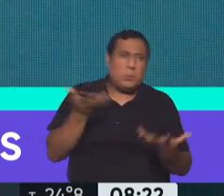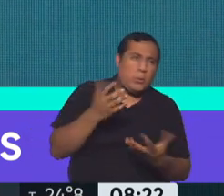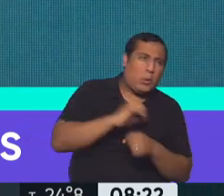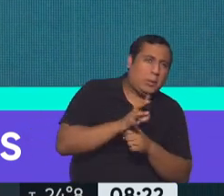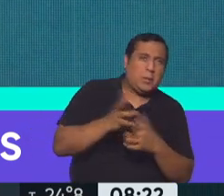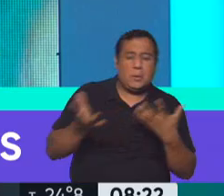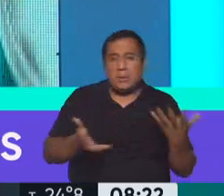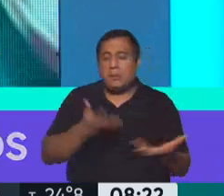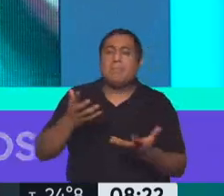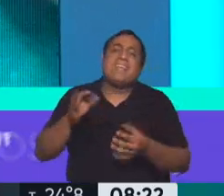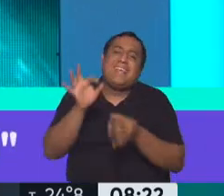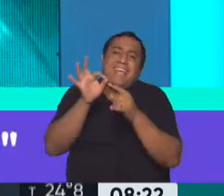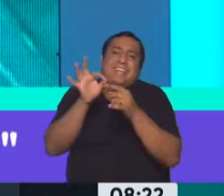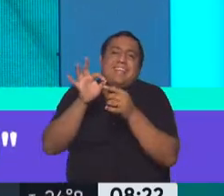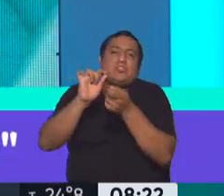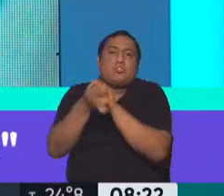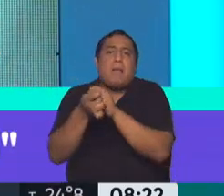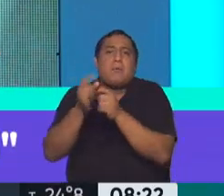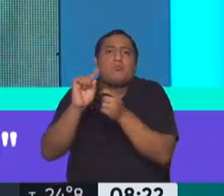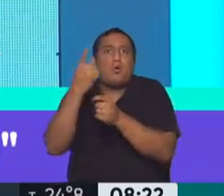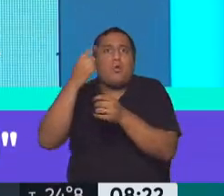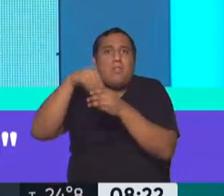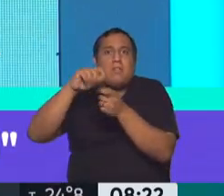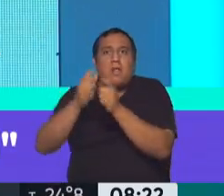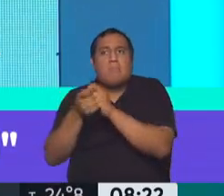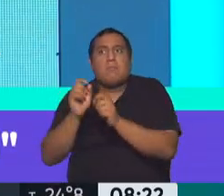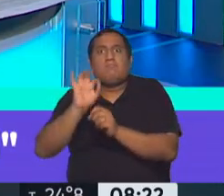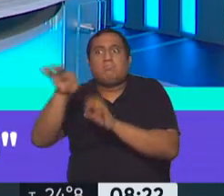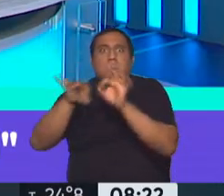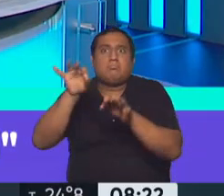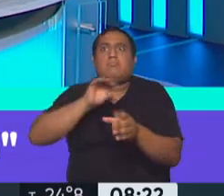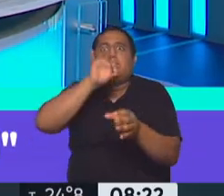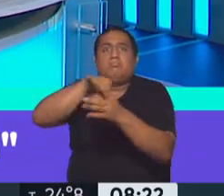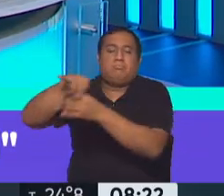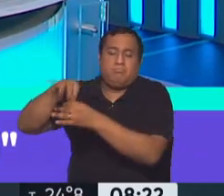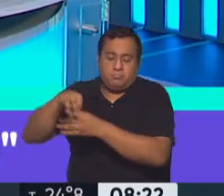adaptando se van cambiando para poder afectar al hombre